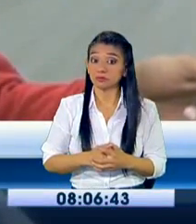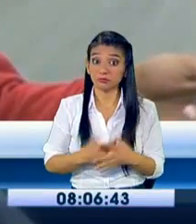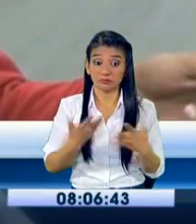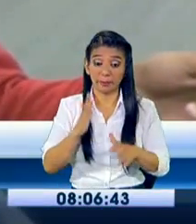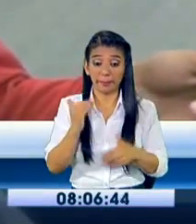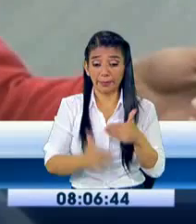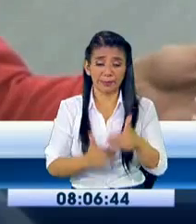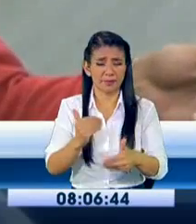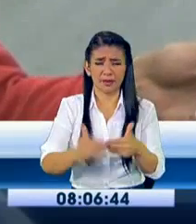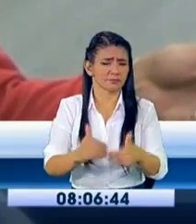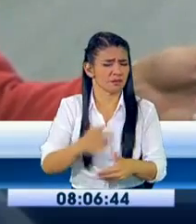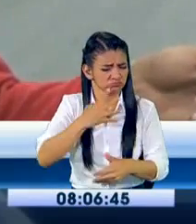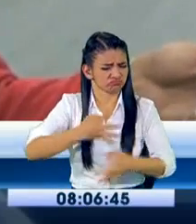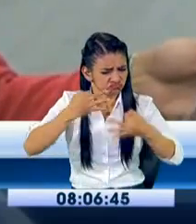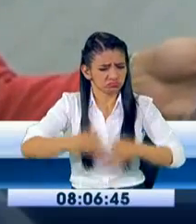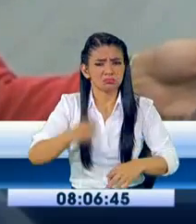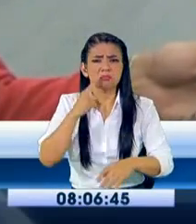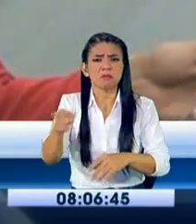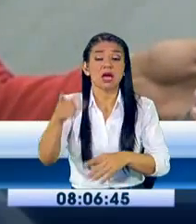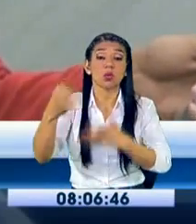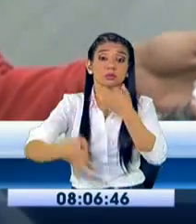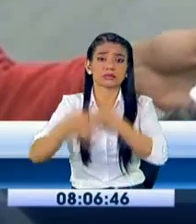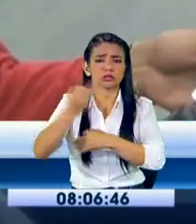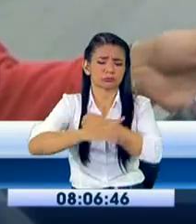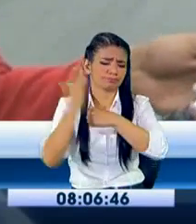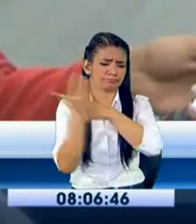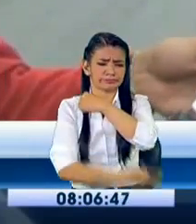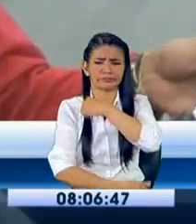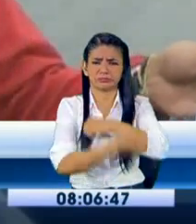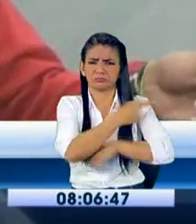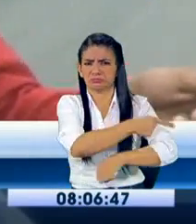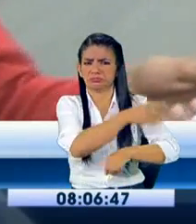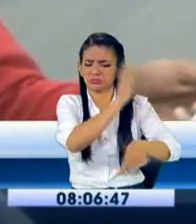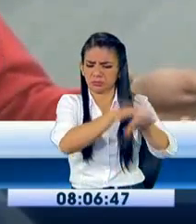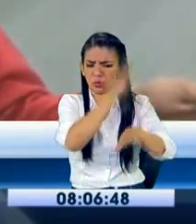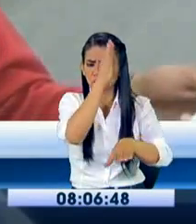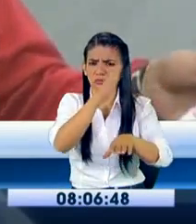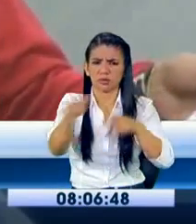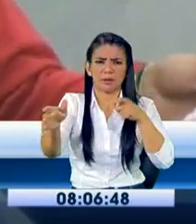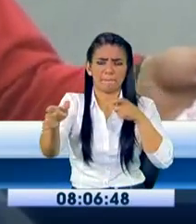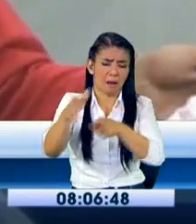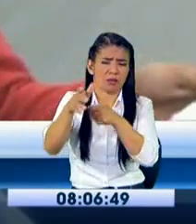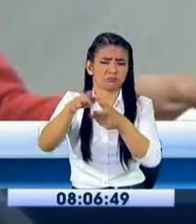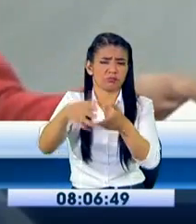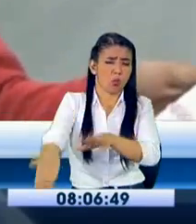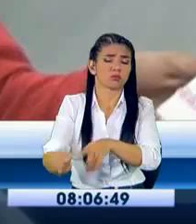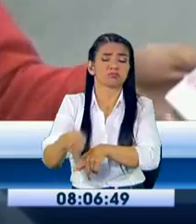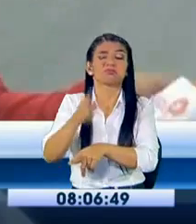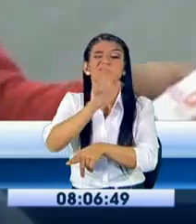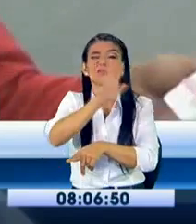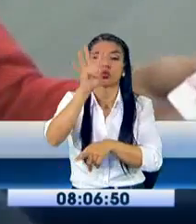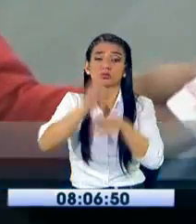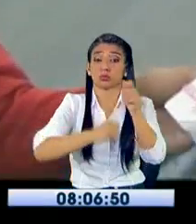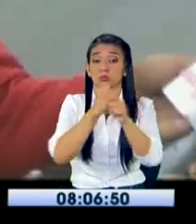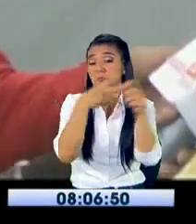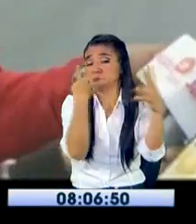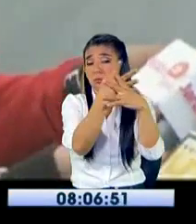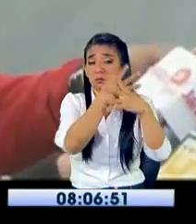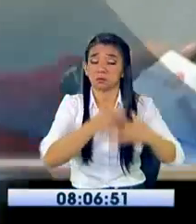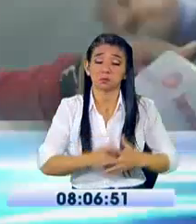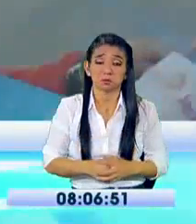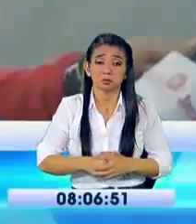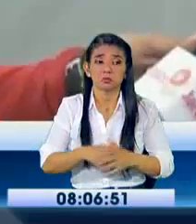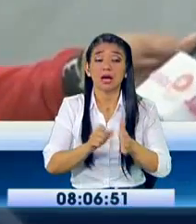mucha satisfacción escucharles las cosas de la manera frontal y transparente de las investigaciones que ellos realizaron y pericias